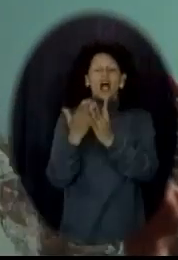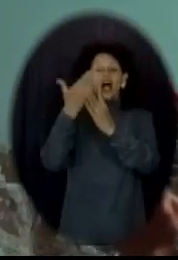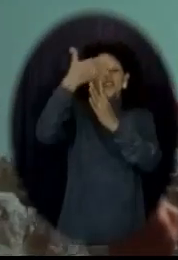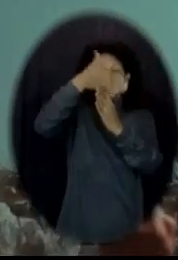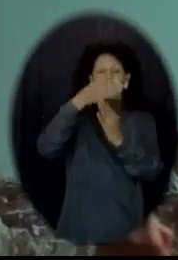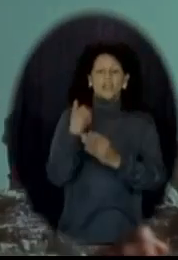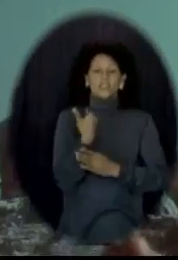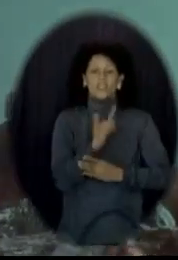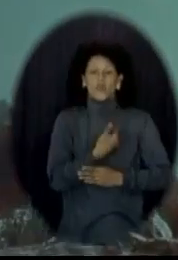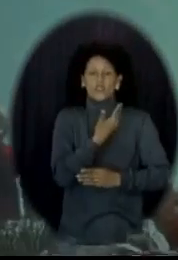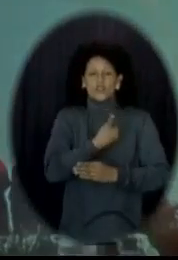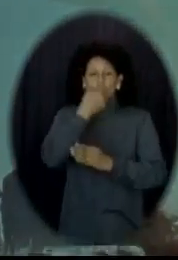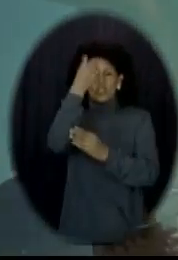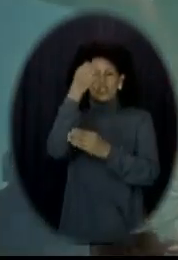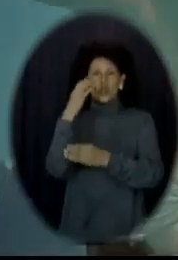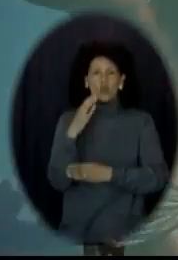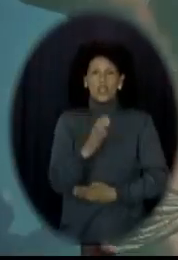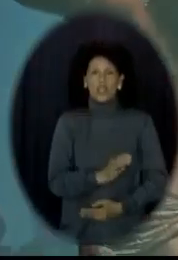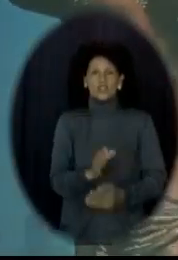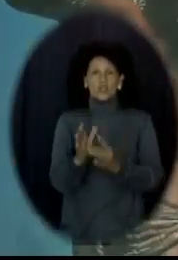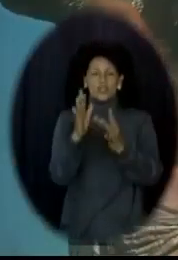través de nuestro Señor Jesucristo.